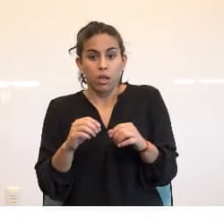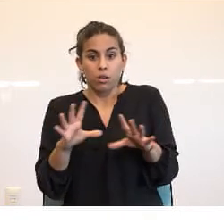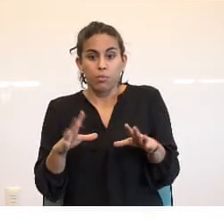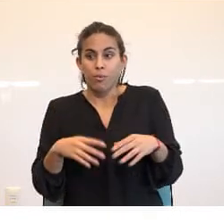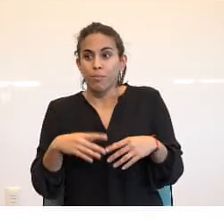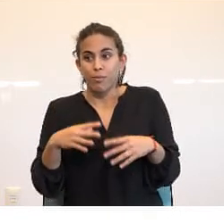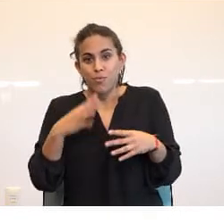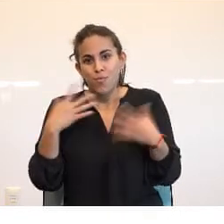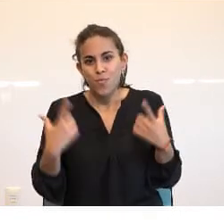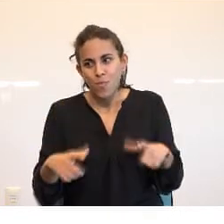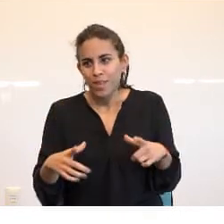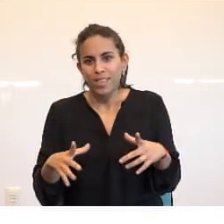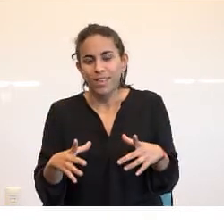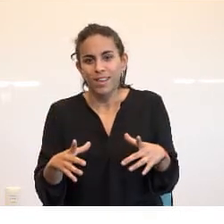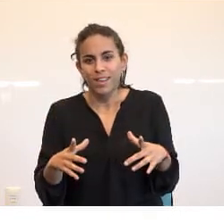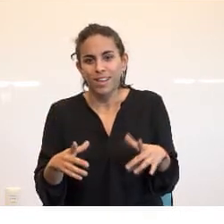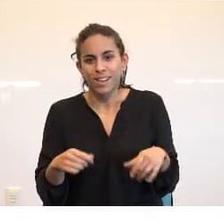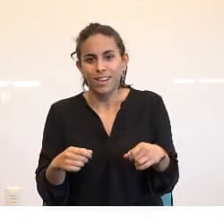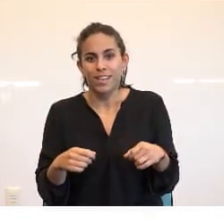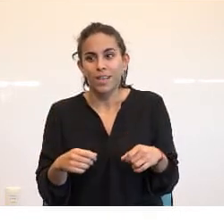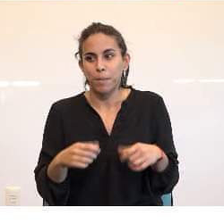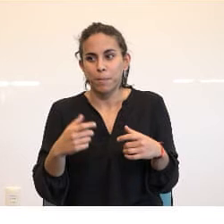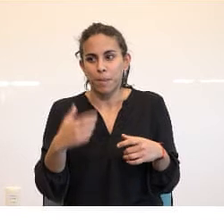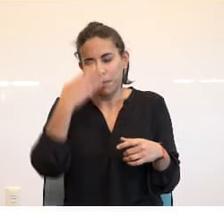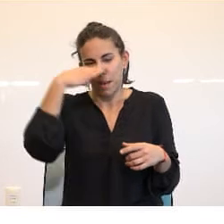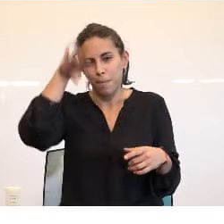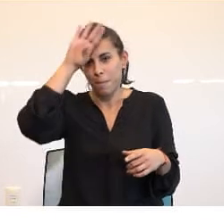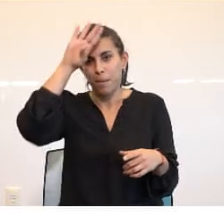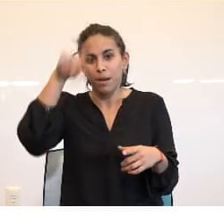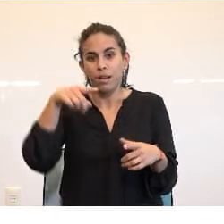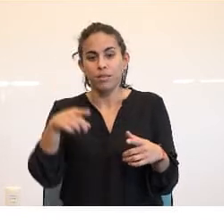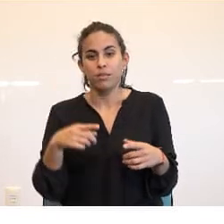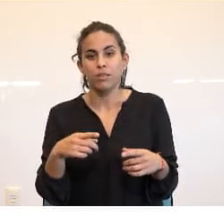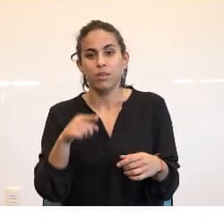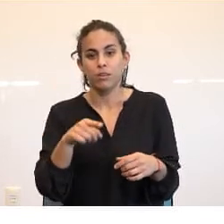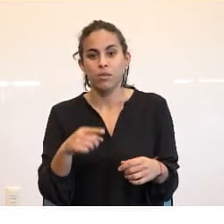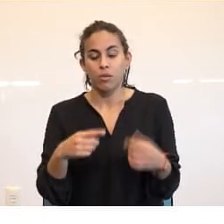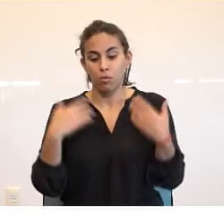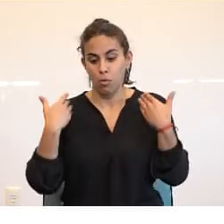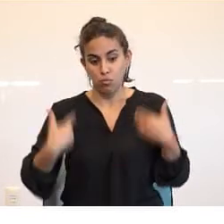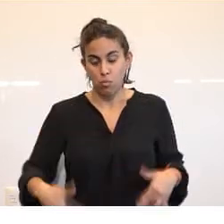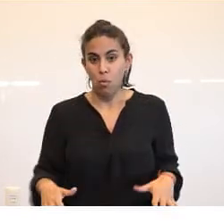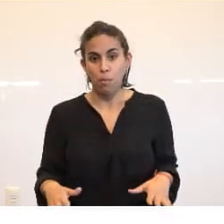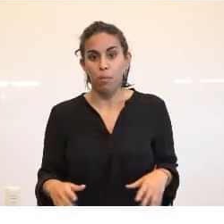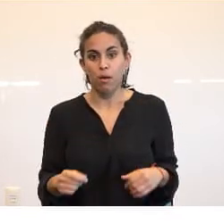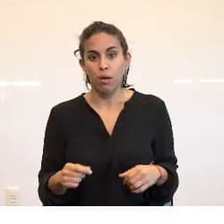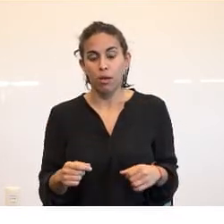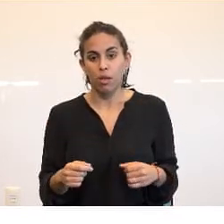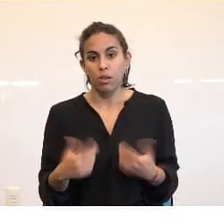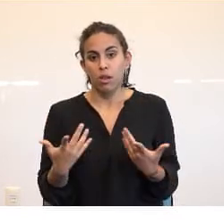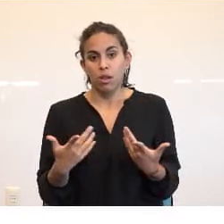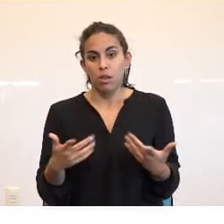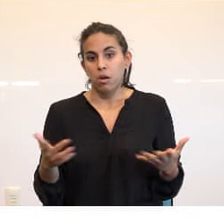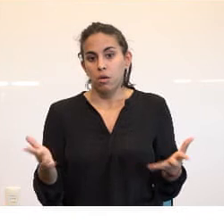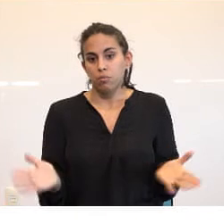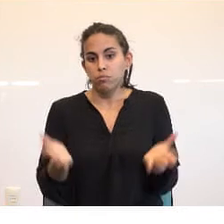causalmente, de nuevo el Papa aparece ataviado pues, en su indumentaria con algo que